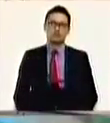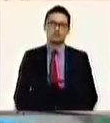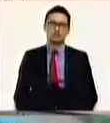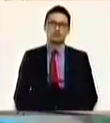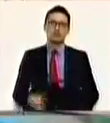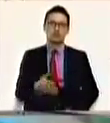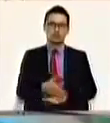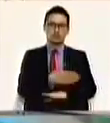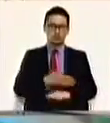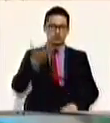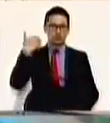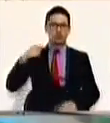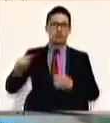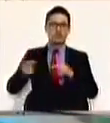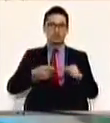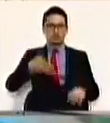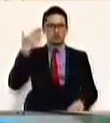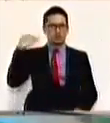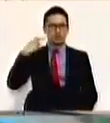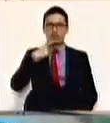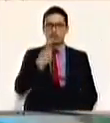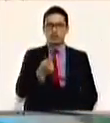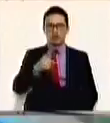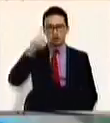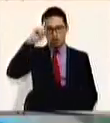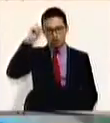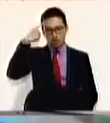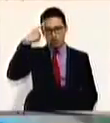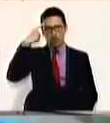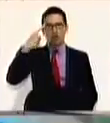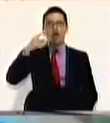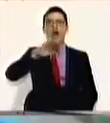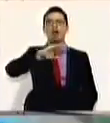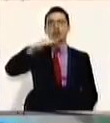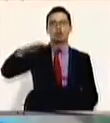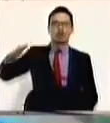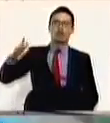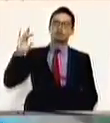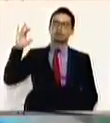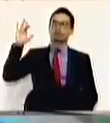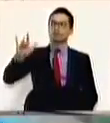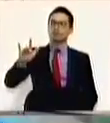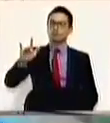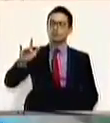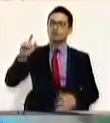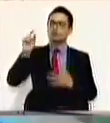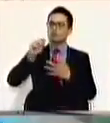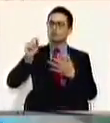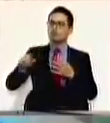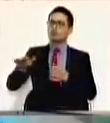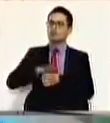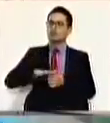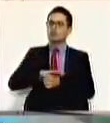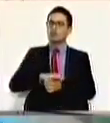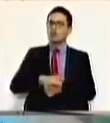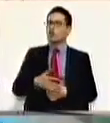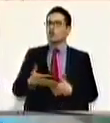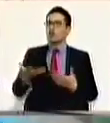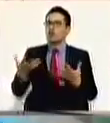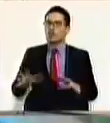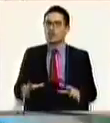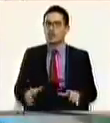Lo dije en el pasado debate. El gobierno se fue a Antioquia para mirar unos casos, pero no quería mirar